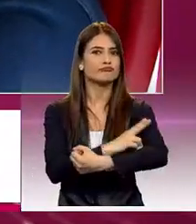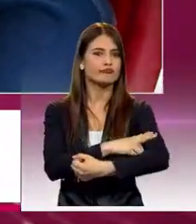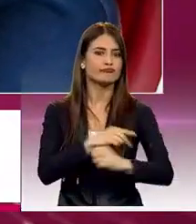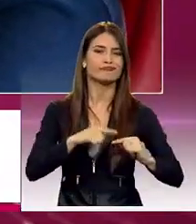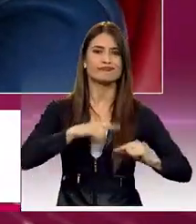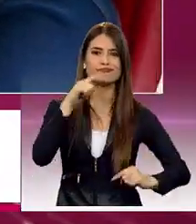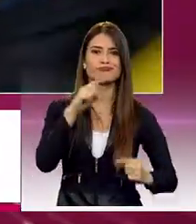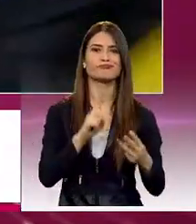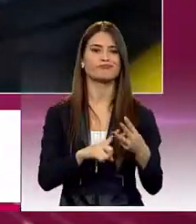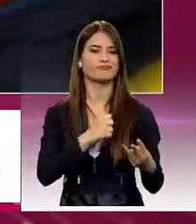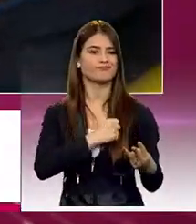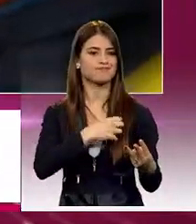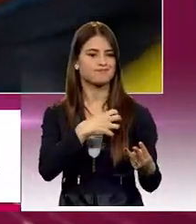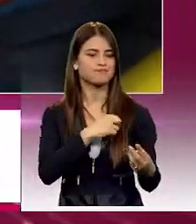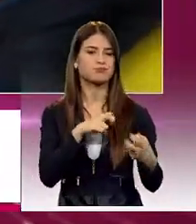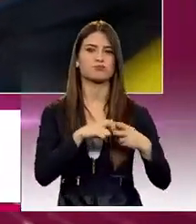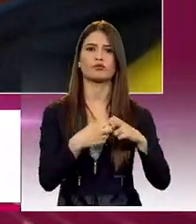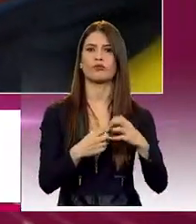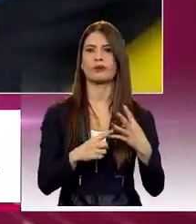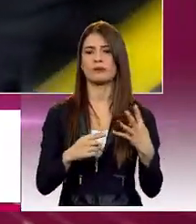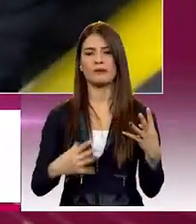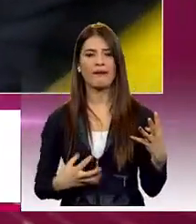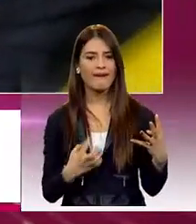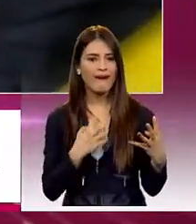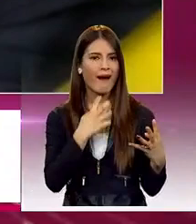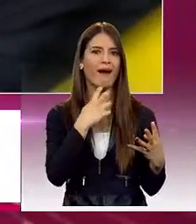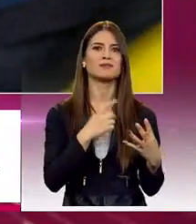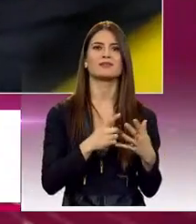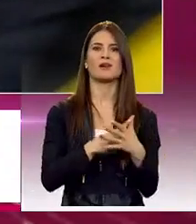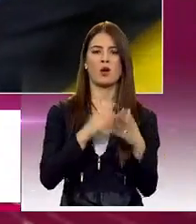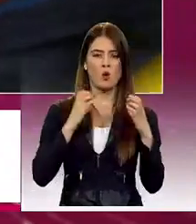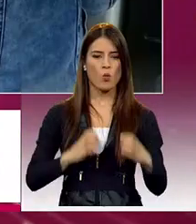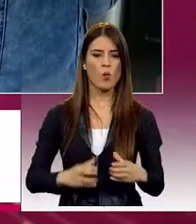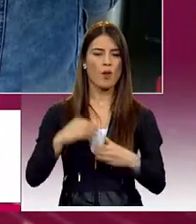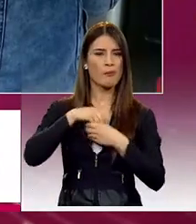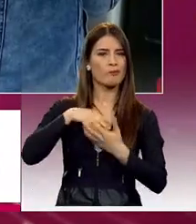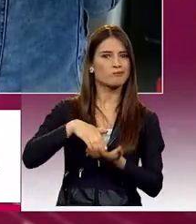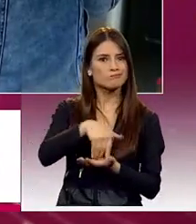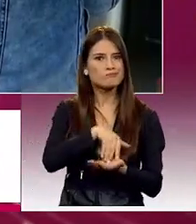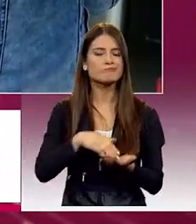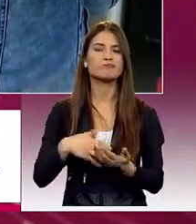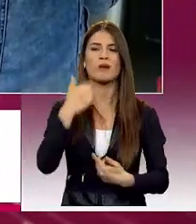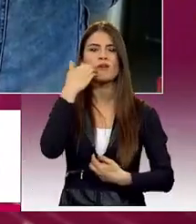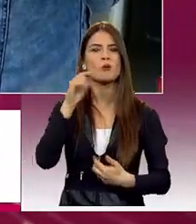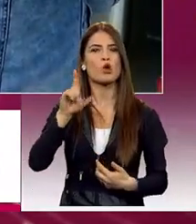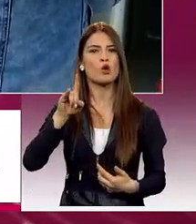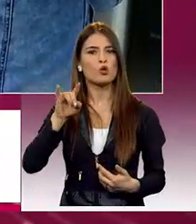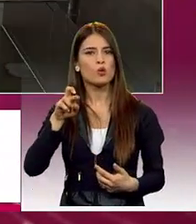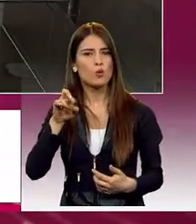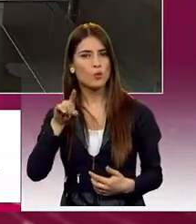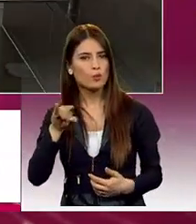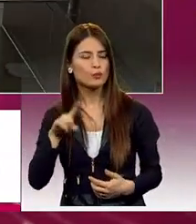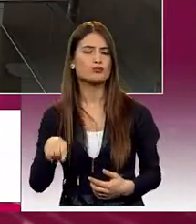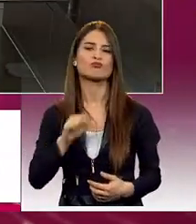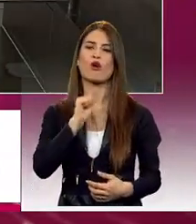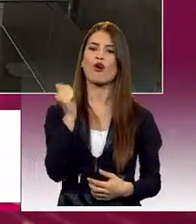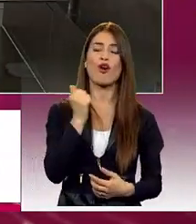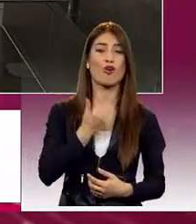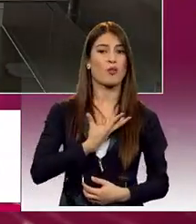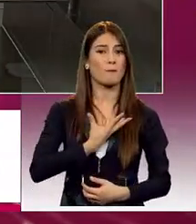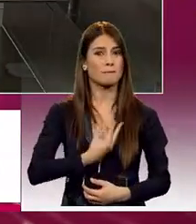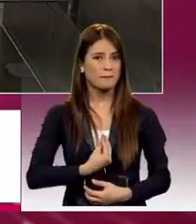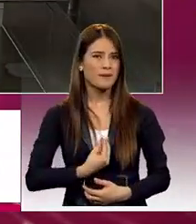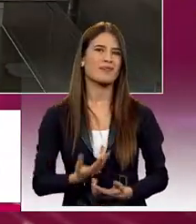cardiovasculares, cáncer, inmunopatías, y entonces en esto hablo de lupus, hablo de problemas como el VIH,